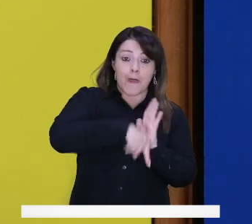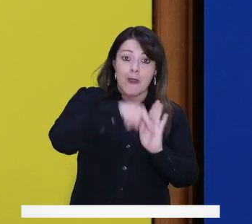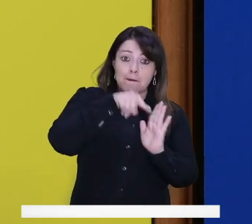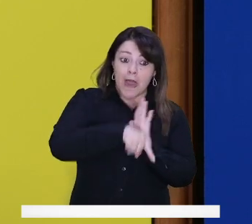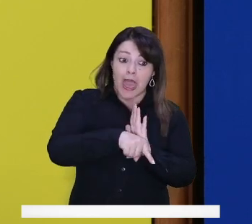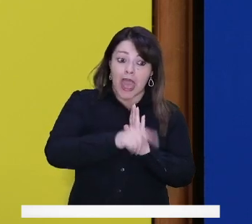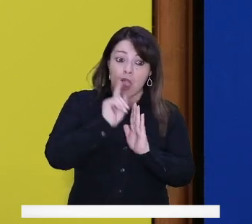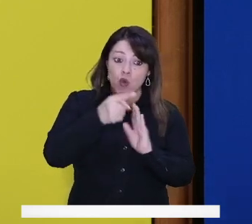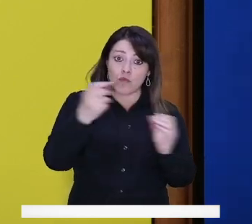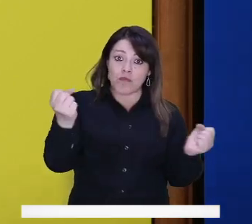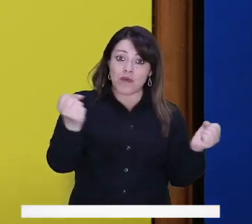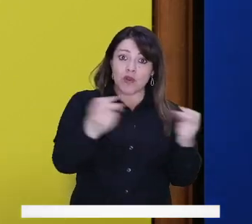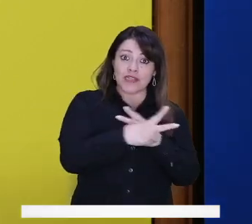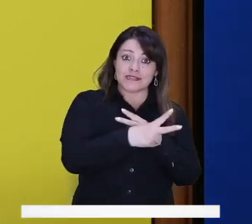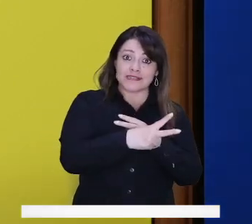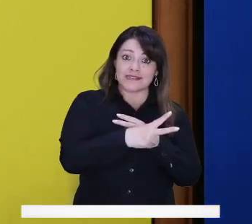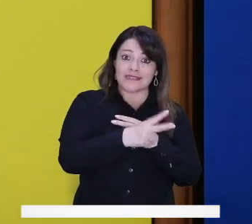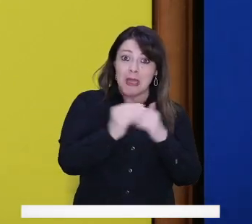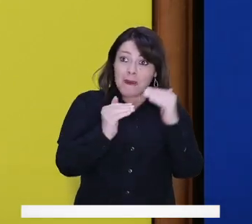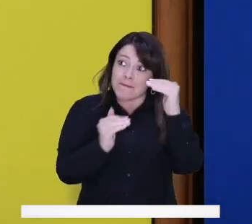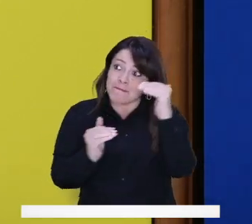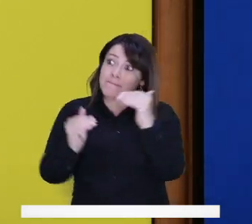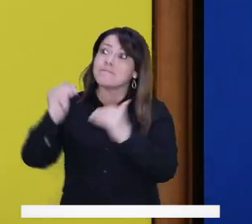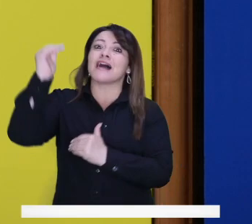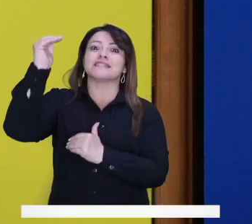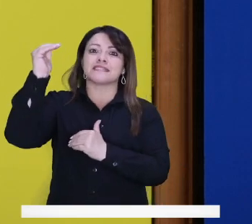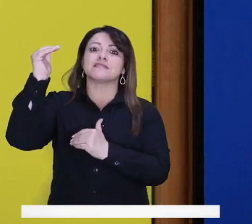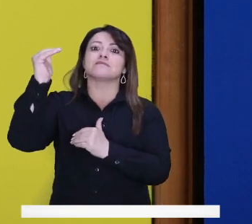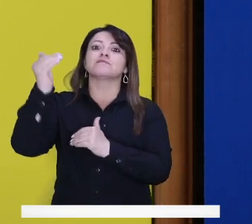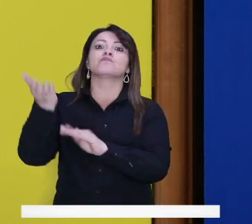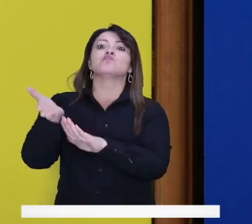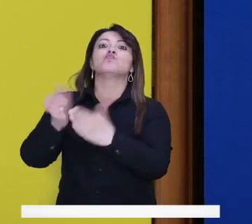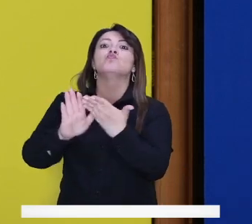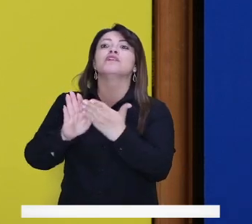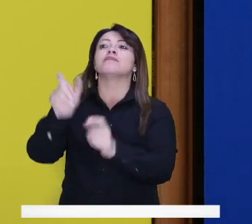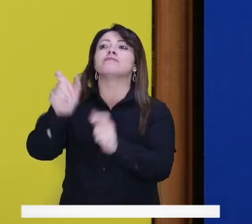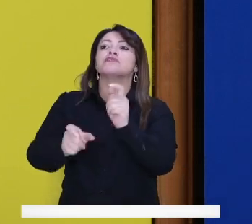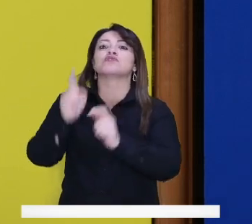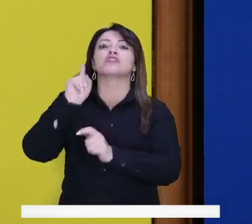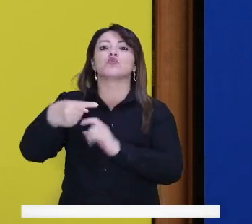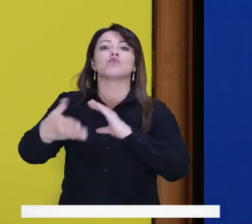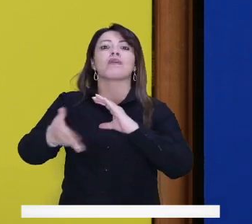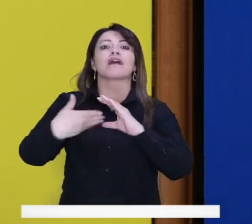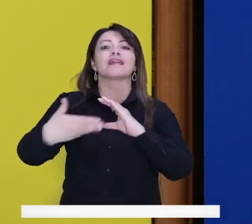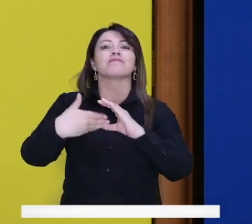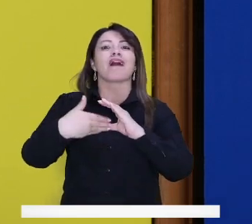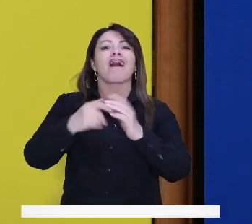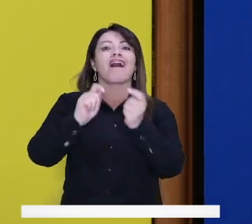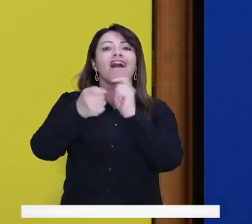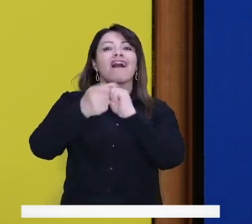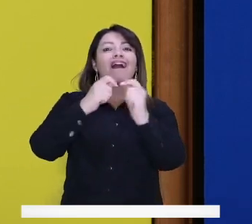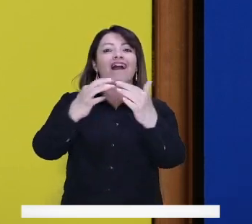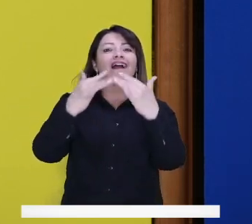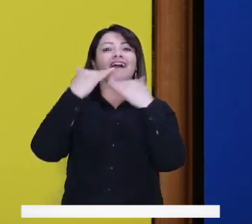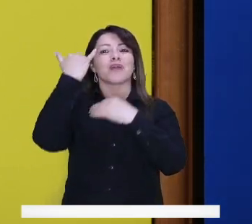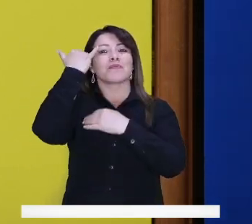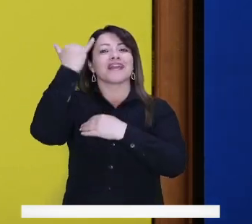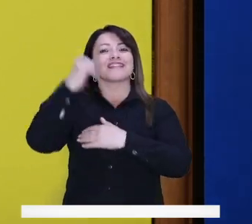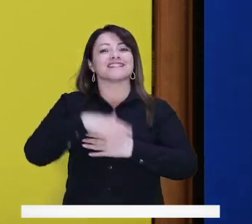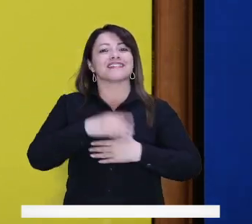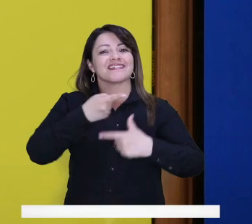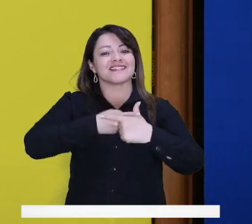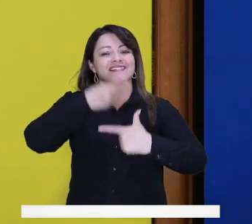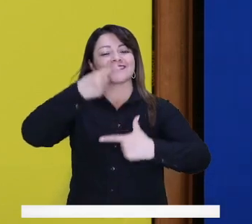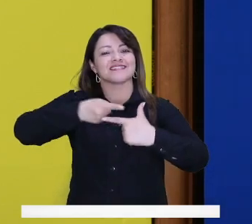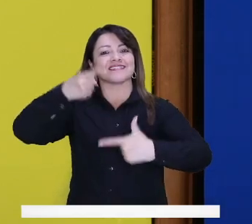violentas. Es decir, la tasa de homicidios es 1/3 parte de las muertes que genera el cambio